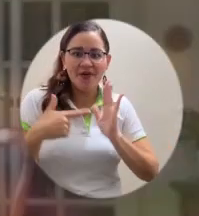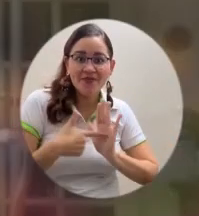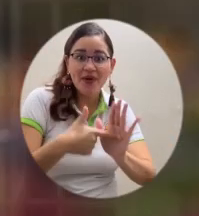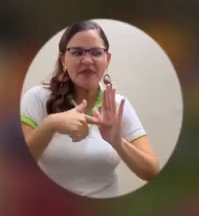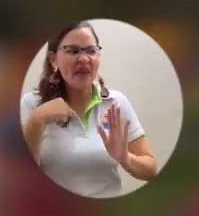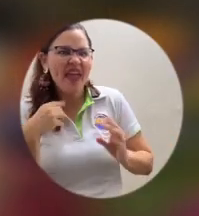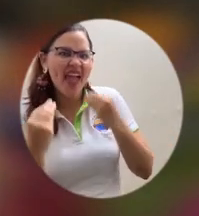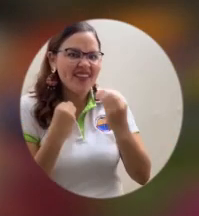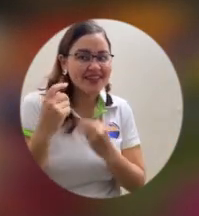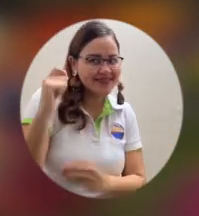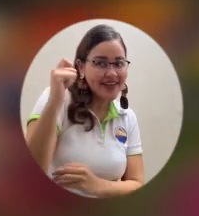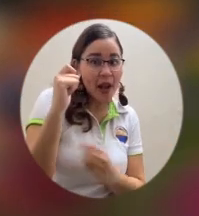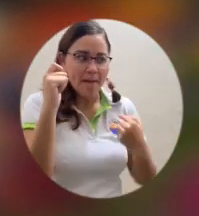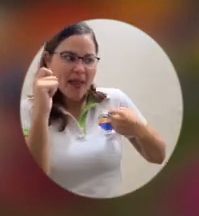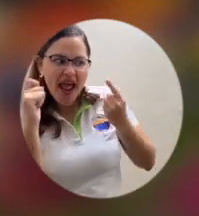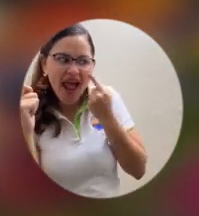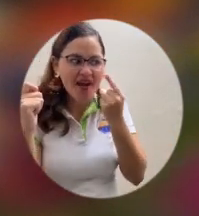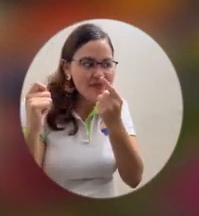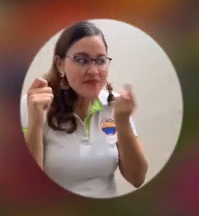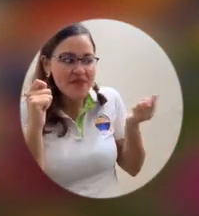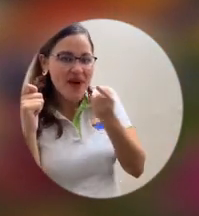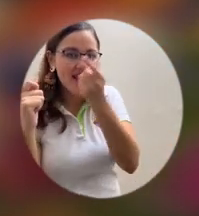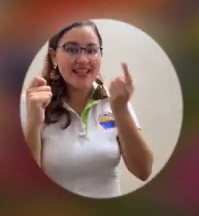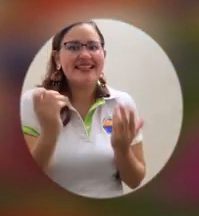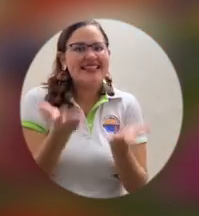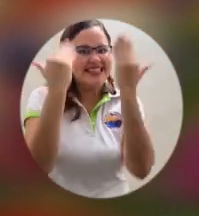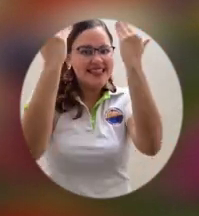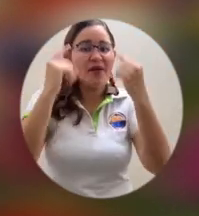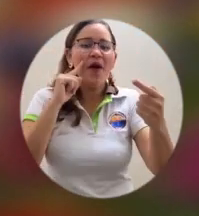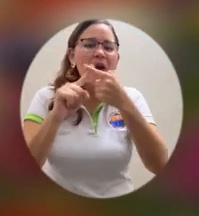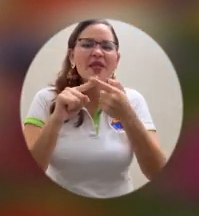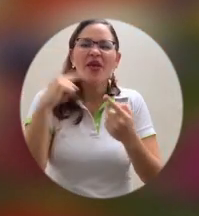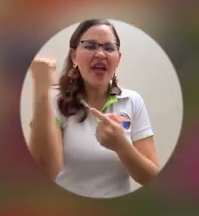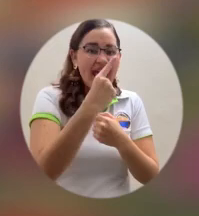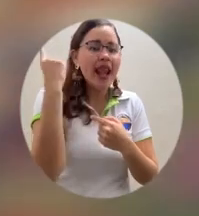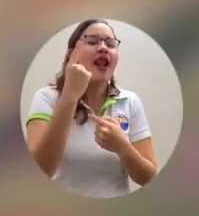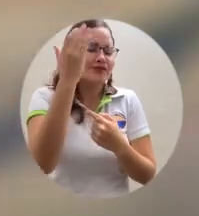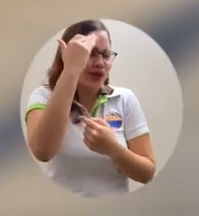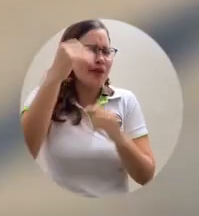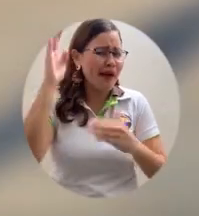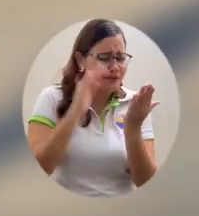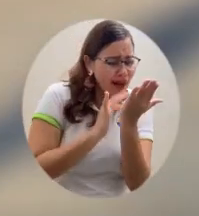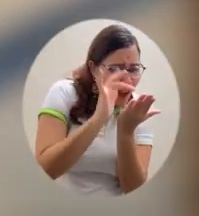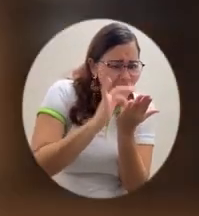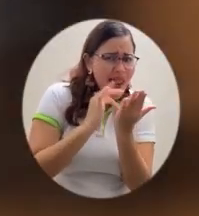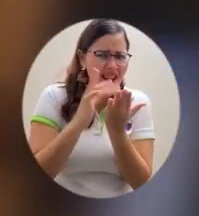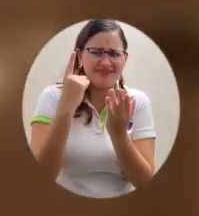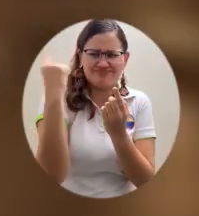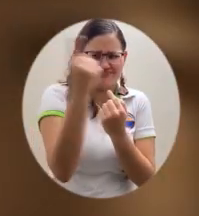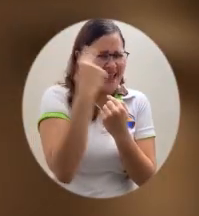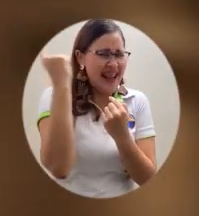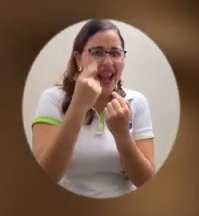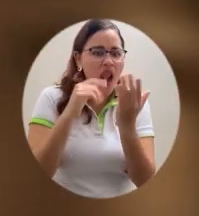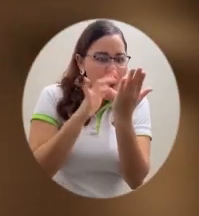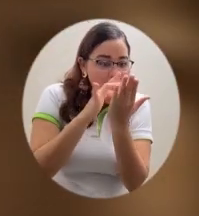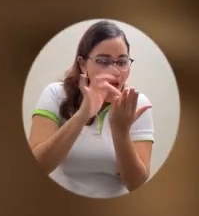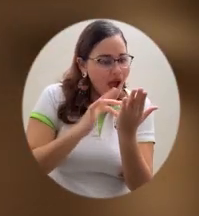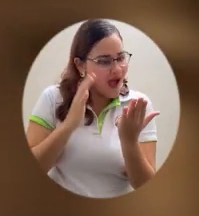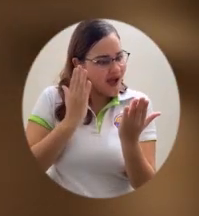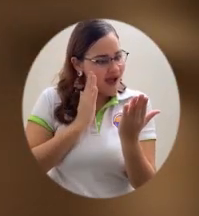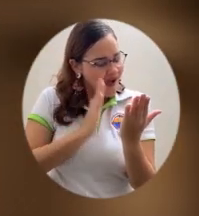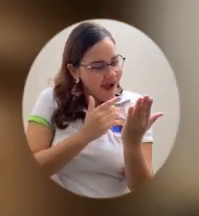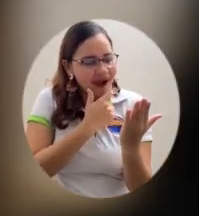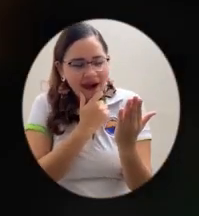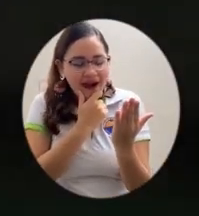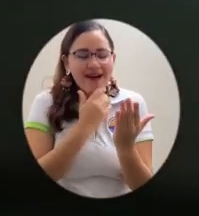donde todo el mundo está en sus celulares y aprovechar eso de la mejor manera. Aprovechar eso para informar a los estudiantes sobre todas las oportunidades que